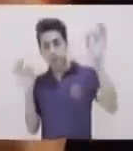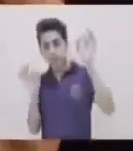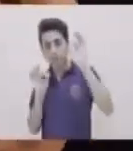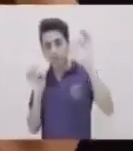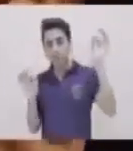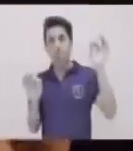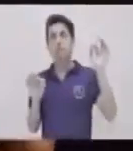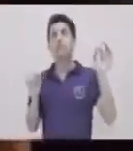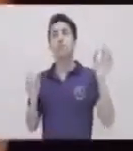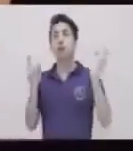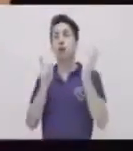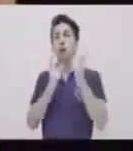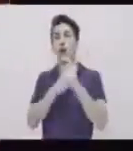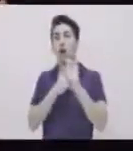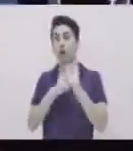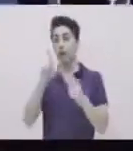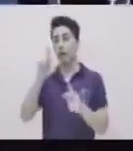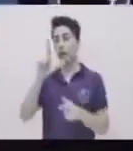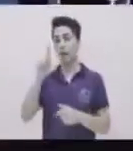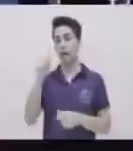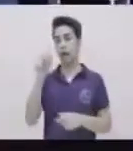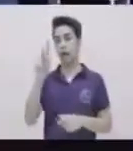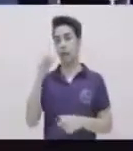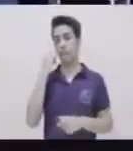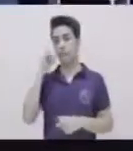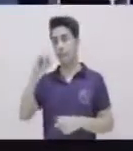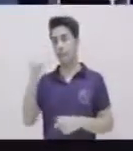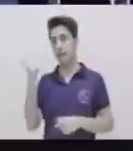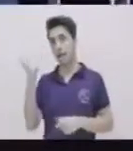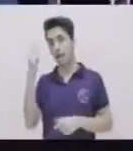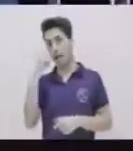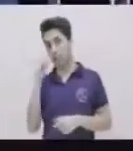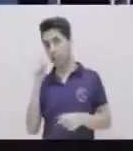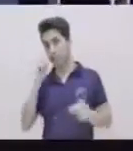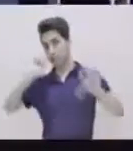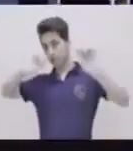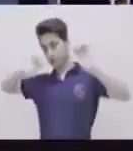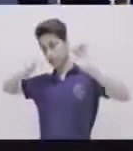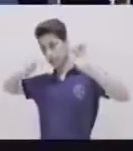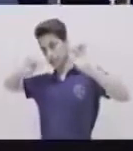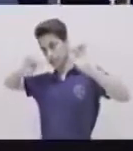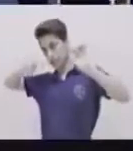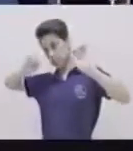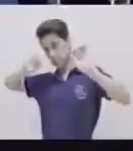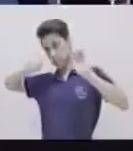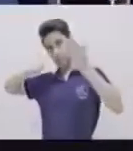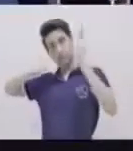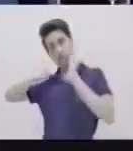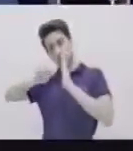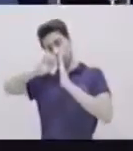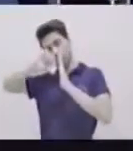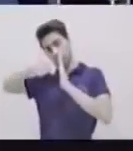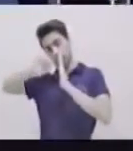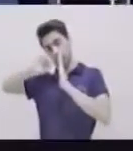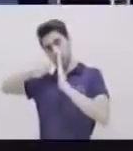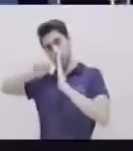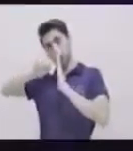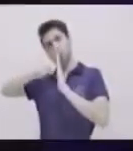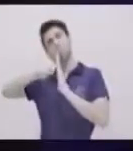cuerdas. En este puente se traslada la vibración de las cuerdas a la tapadera